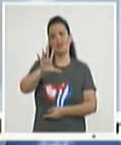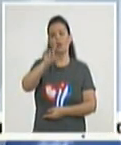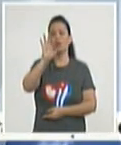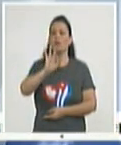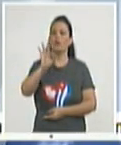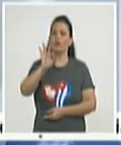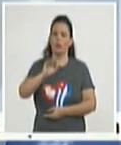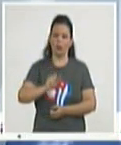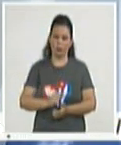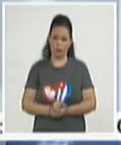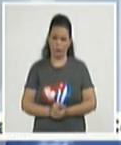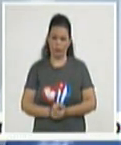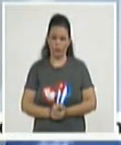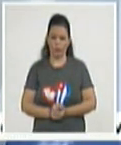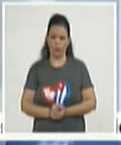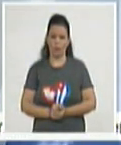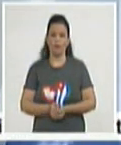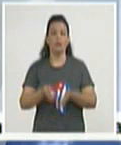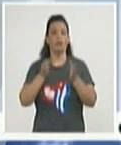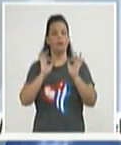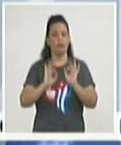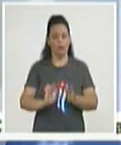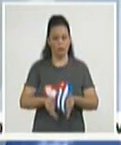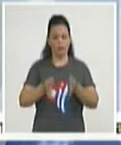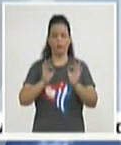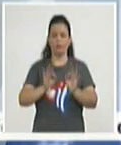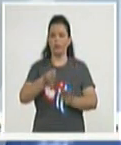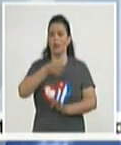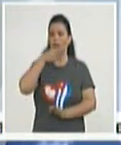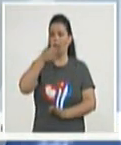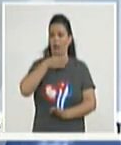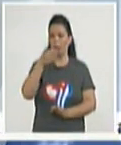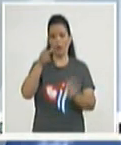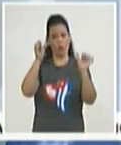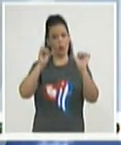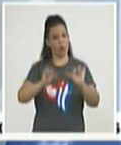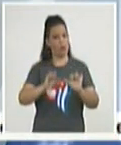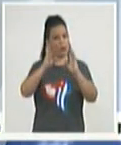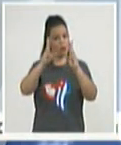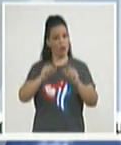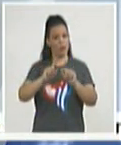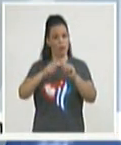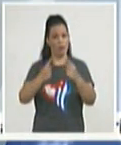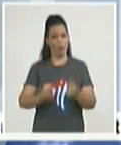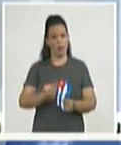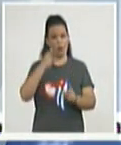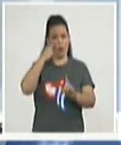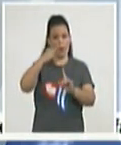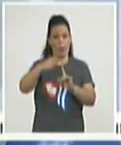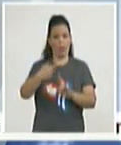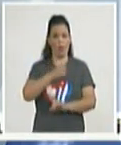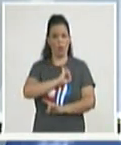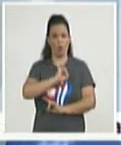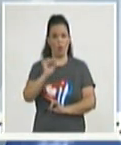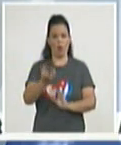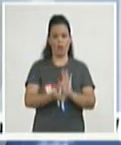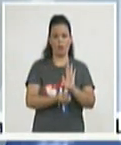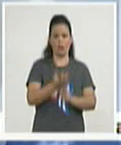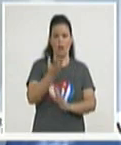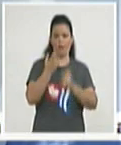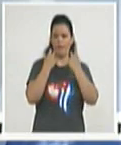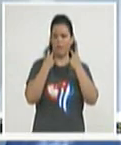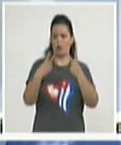0,85%, que siempre digo, muy elevada para los propósitos de Cuba, independientemente de que sea